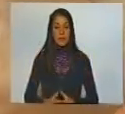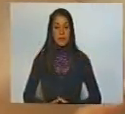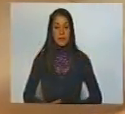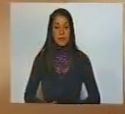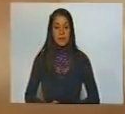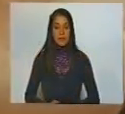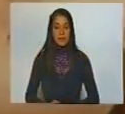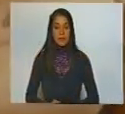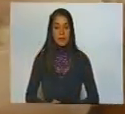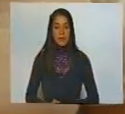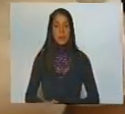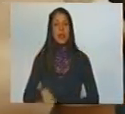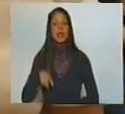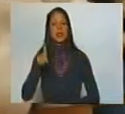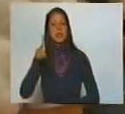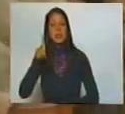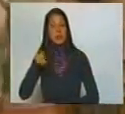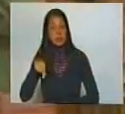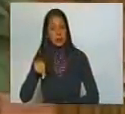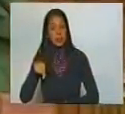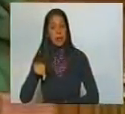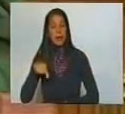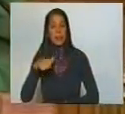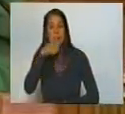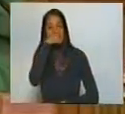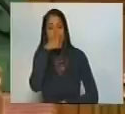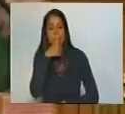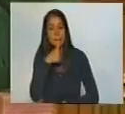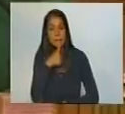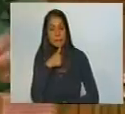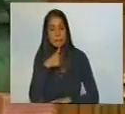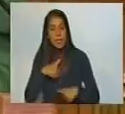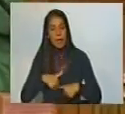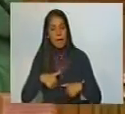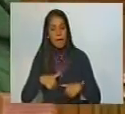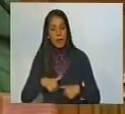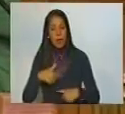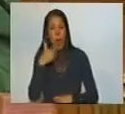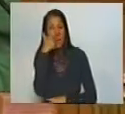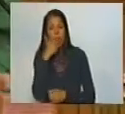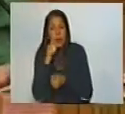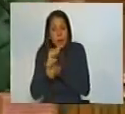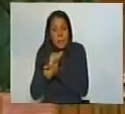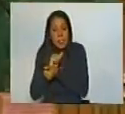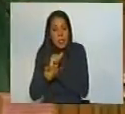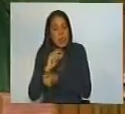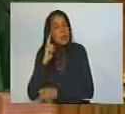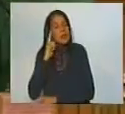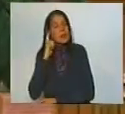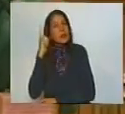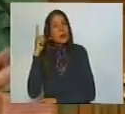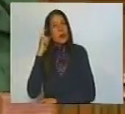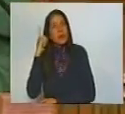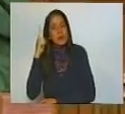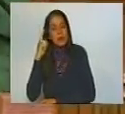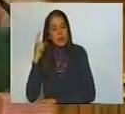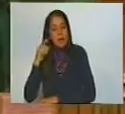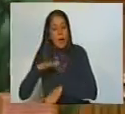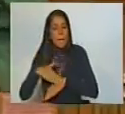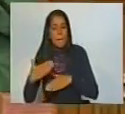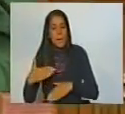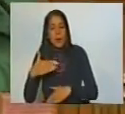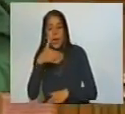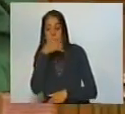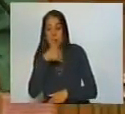Y por supuesto, resistir y soñar, porque para poder resistir hay